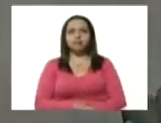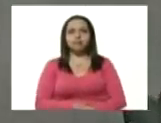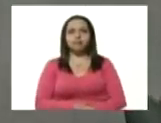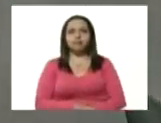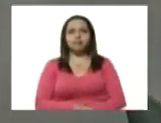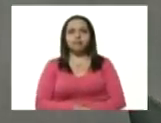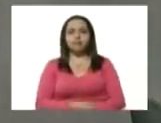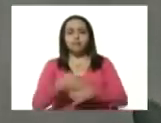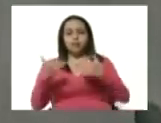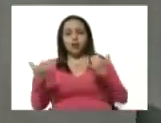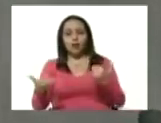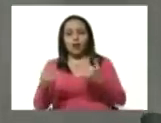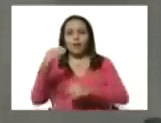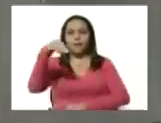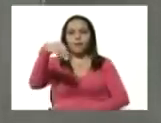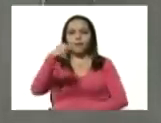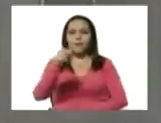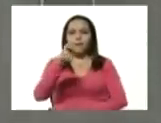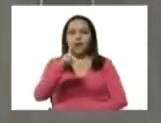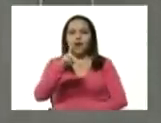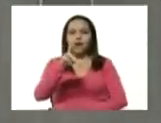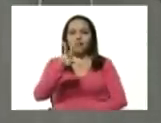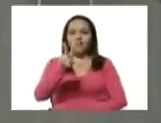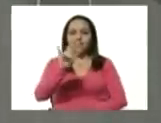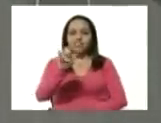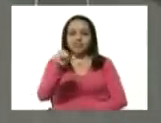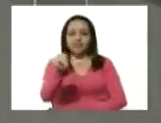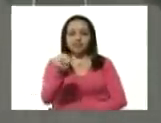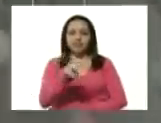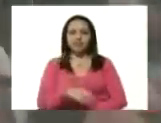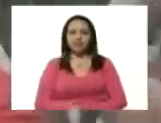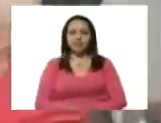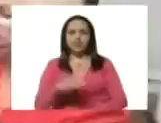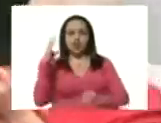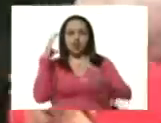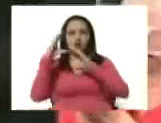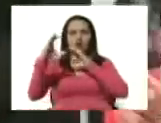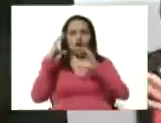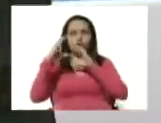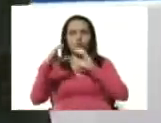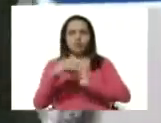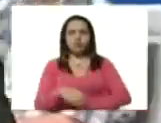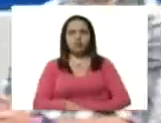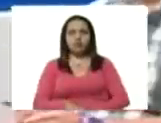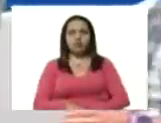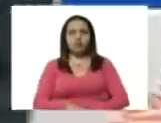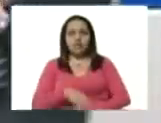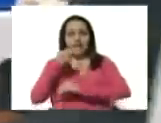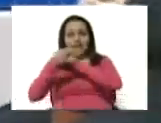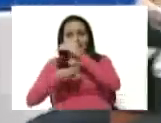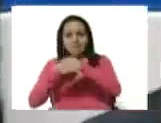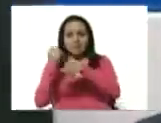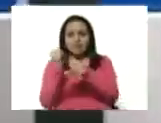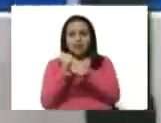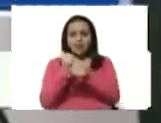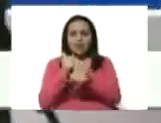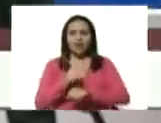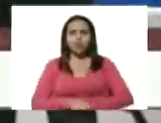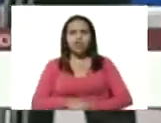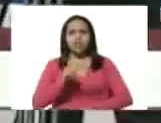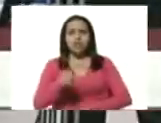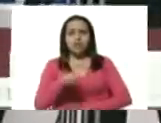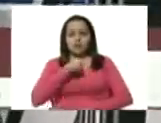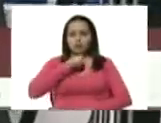Ciudadana Marvin de Los Ángeles Colmenares, comunicadora, productora y